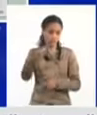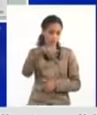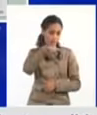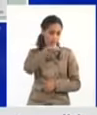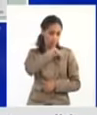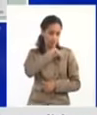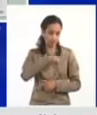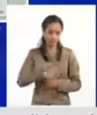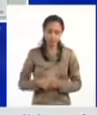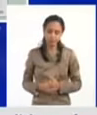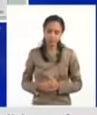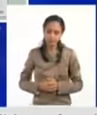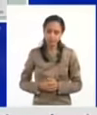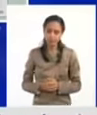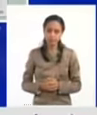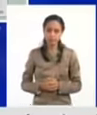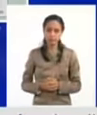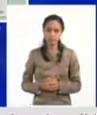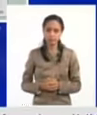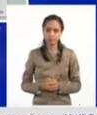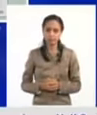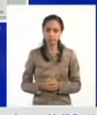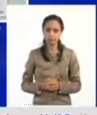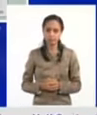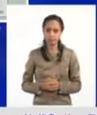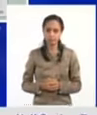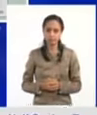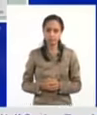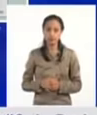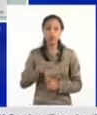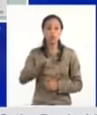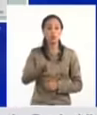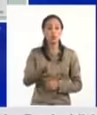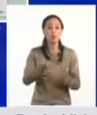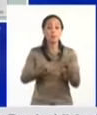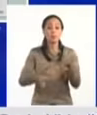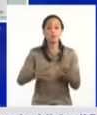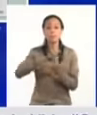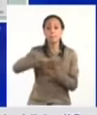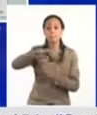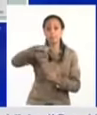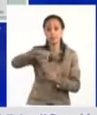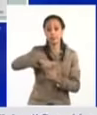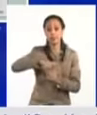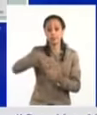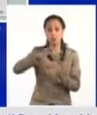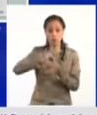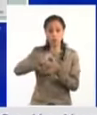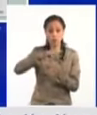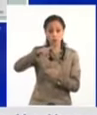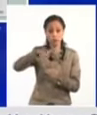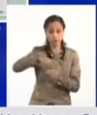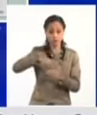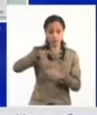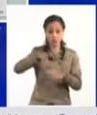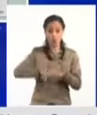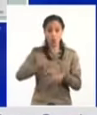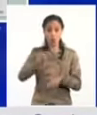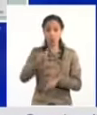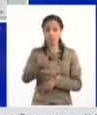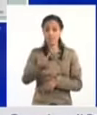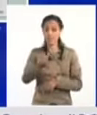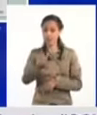el mayor número de casos. 9 de la provincia de Matanzas y de Guantánamo, Holguín, Villa Clara,